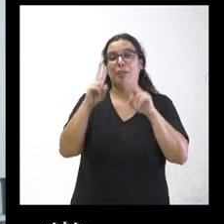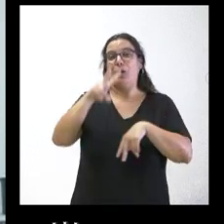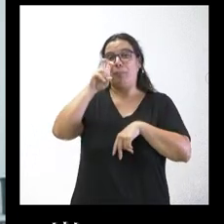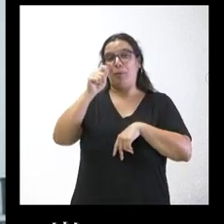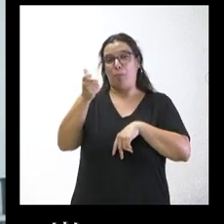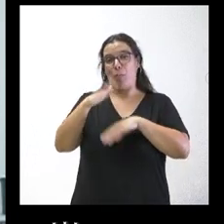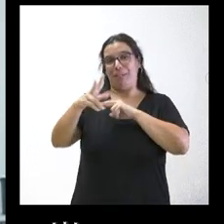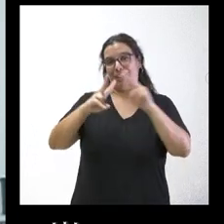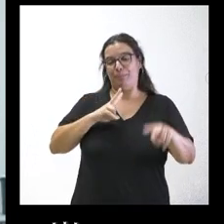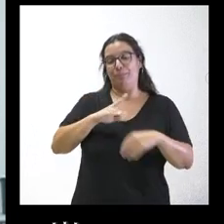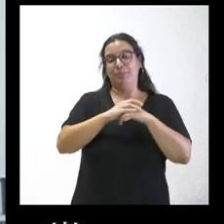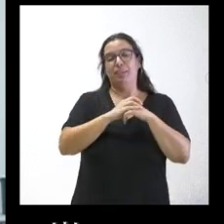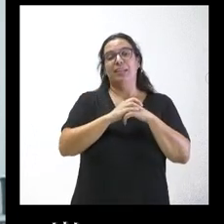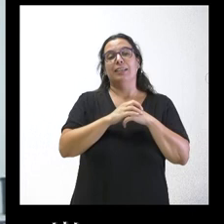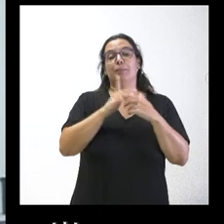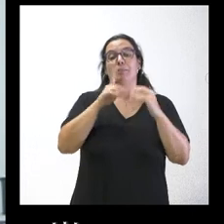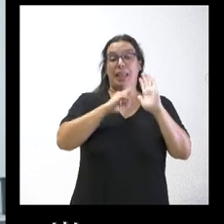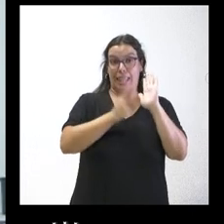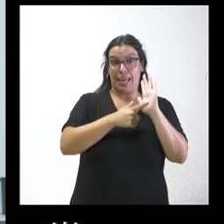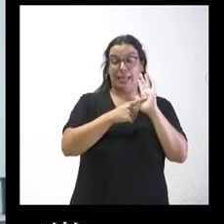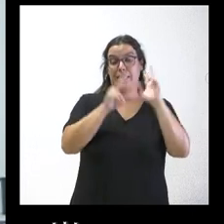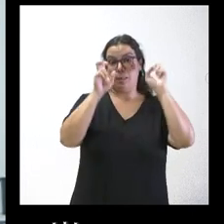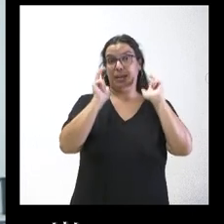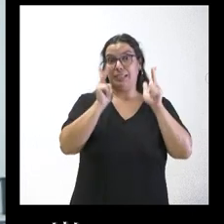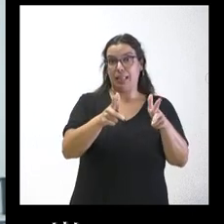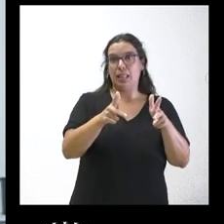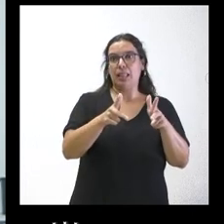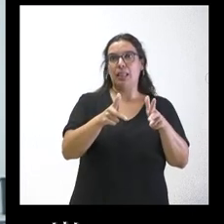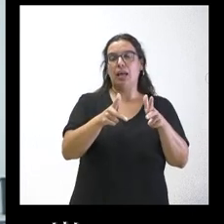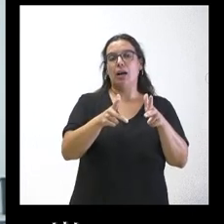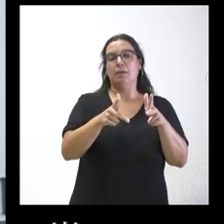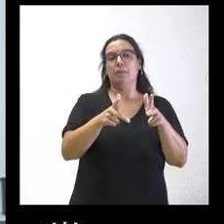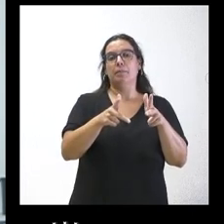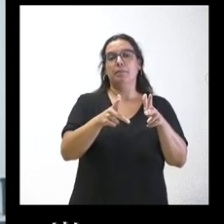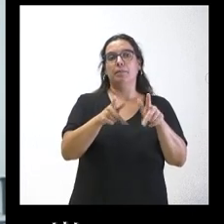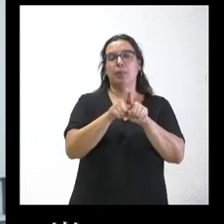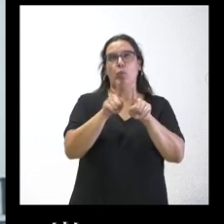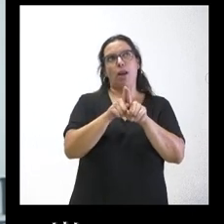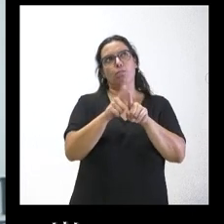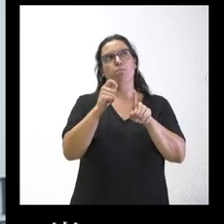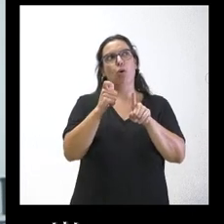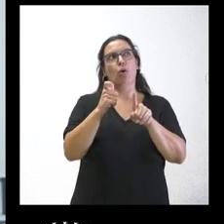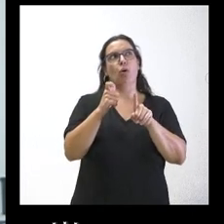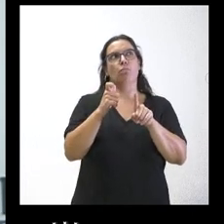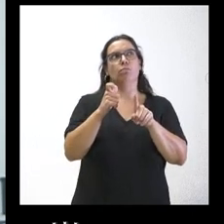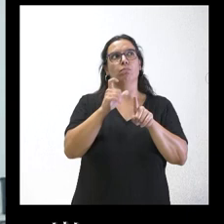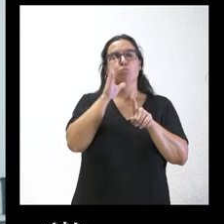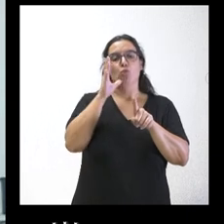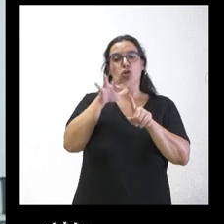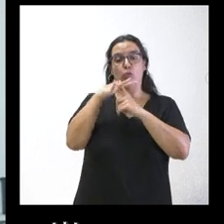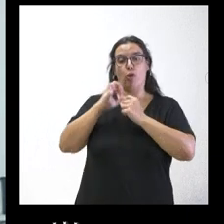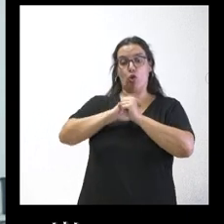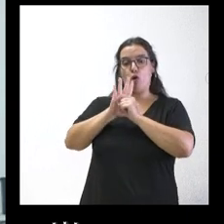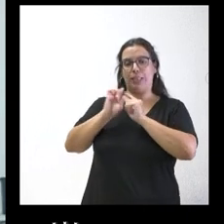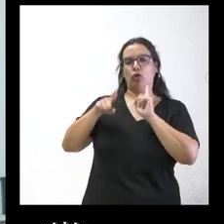un poquito esta ley de residencia es una reacción a lo que supuso la pandemia y otra